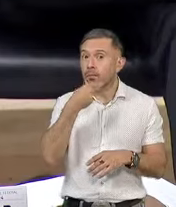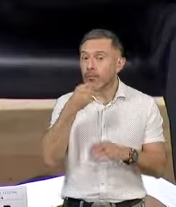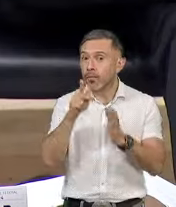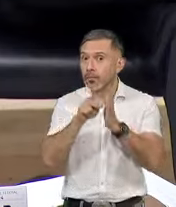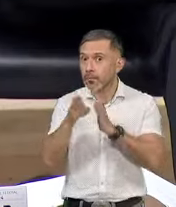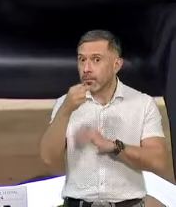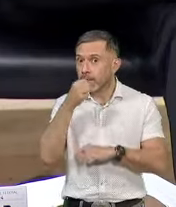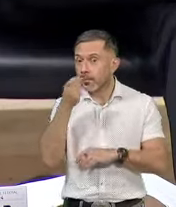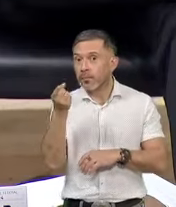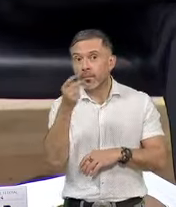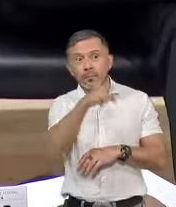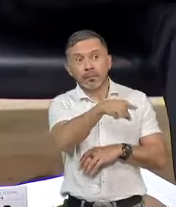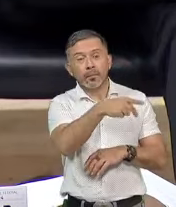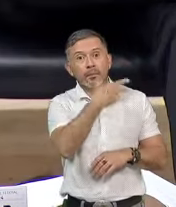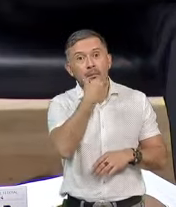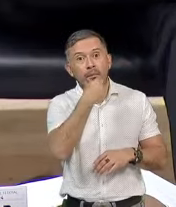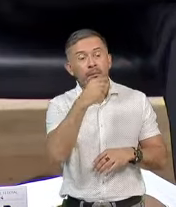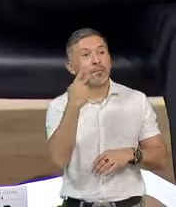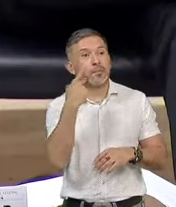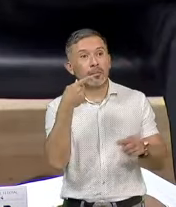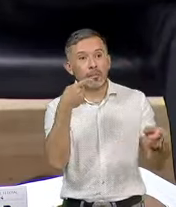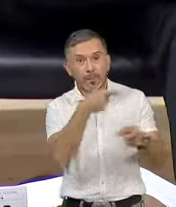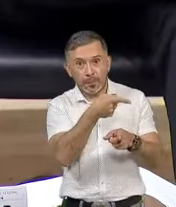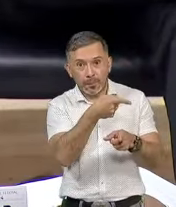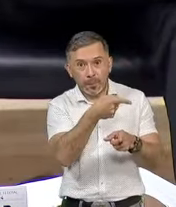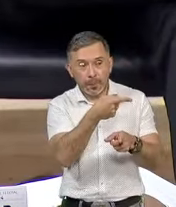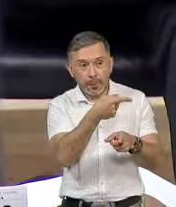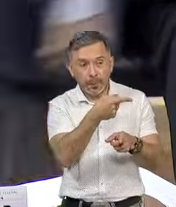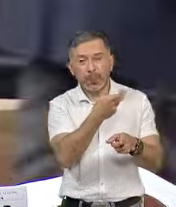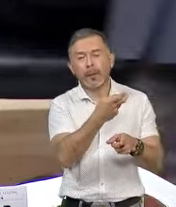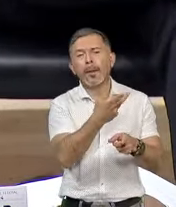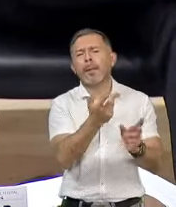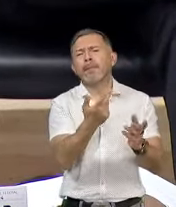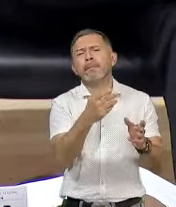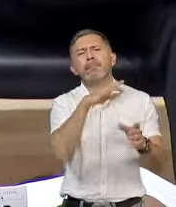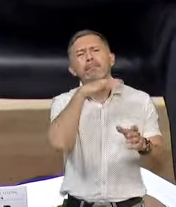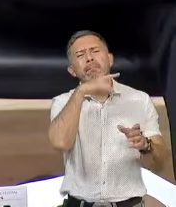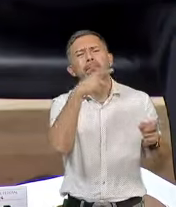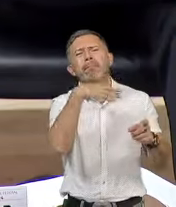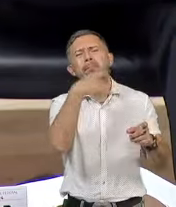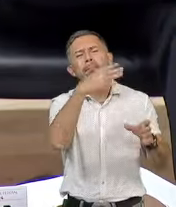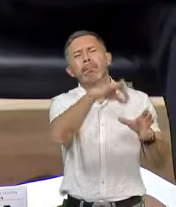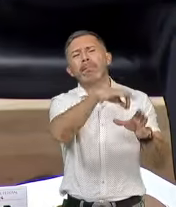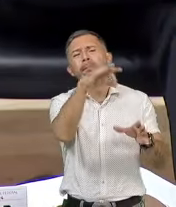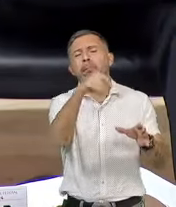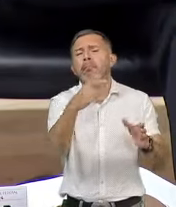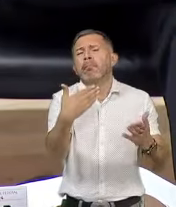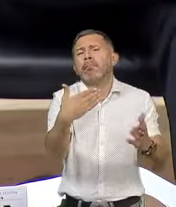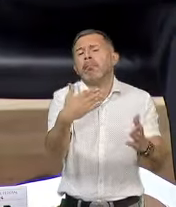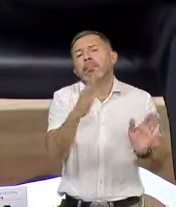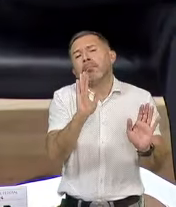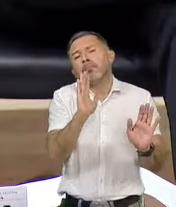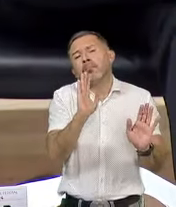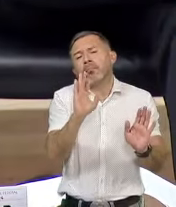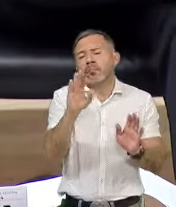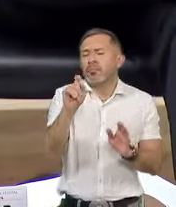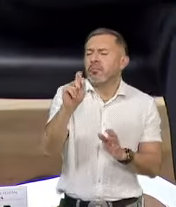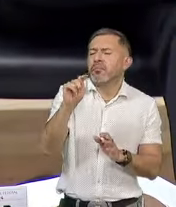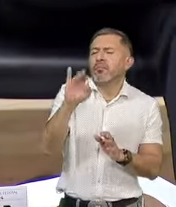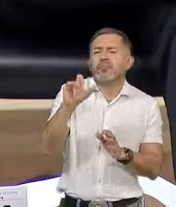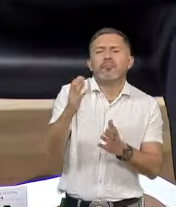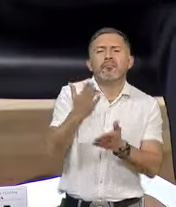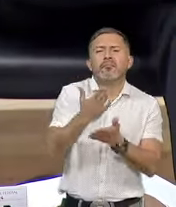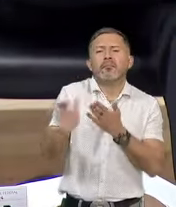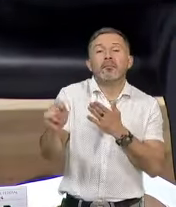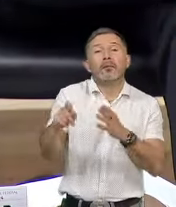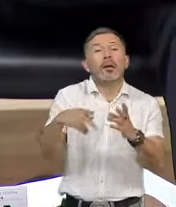otro político Esto entonces se inscribe dentro de la ética Pero además nos echan por delante el